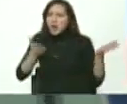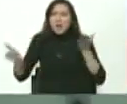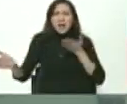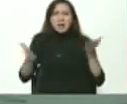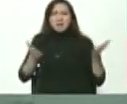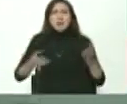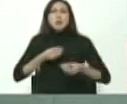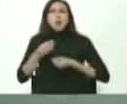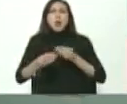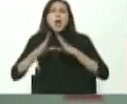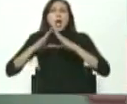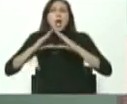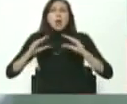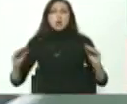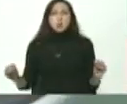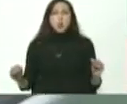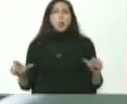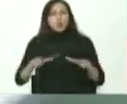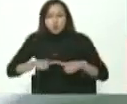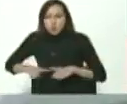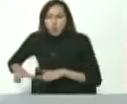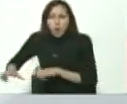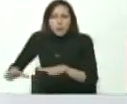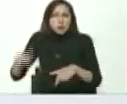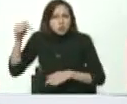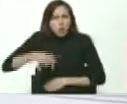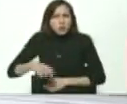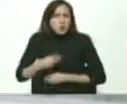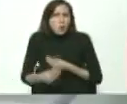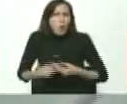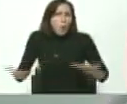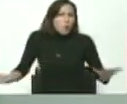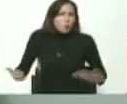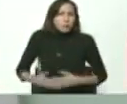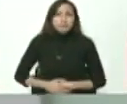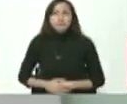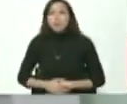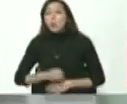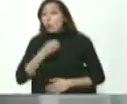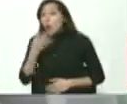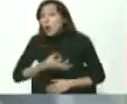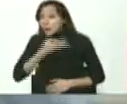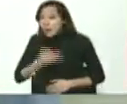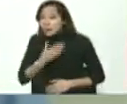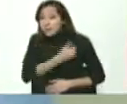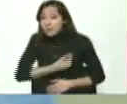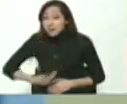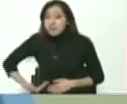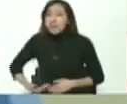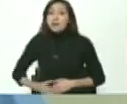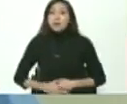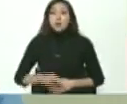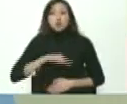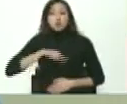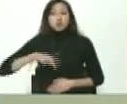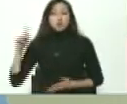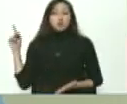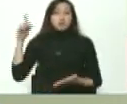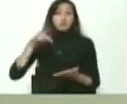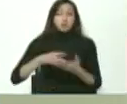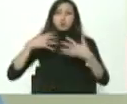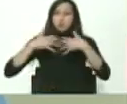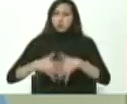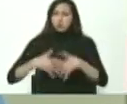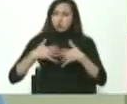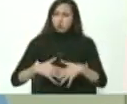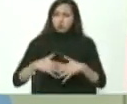de todos estos espacios acá. Doctor. Buenas tardes, presidente. Aquí estamos específicamente en los equipos de